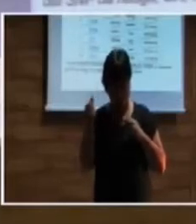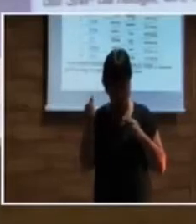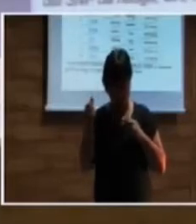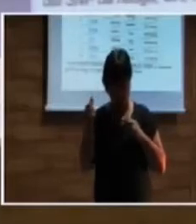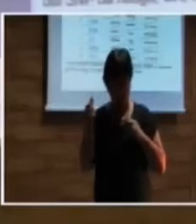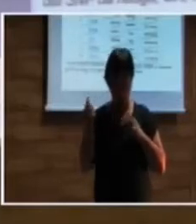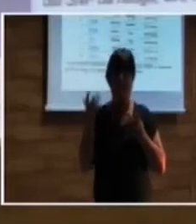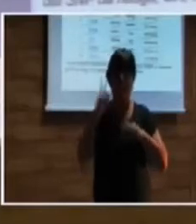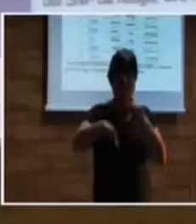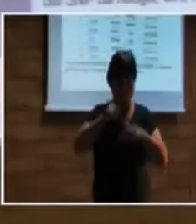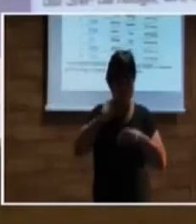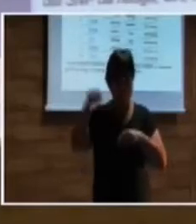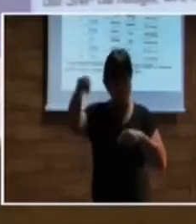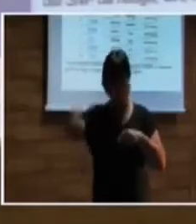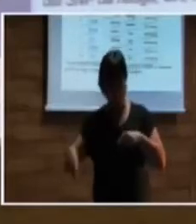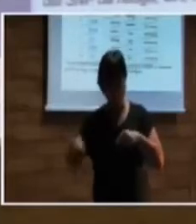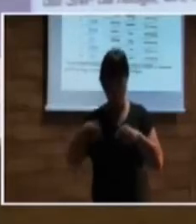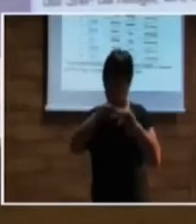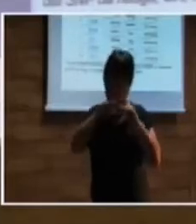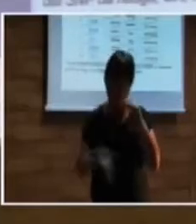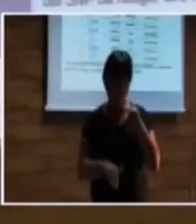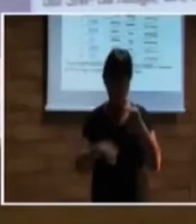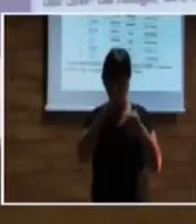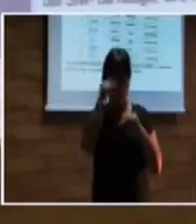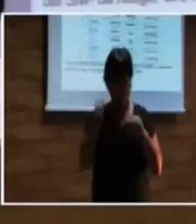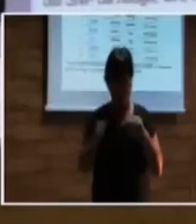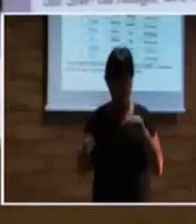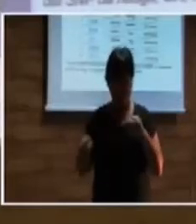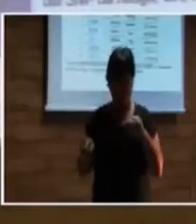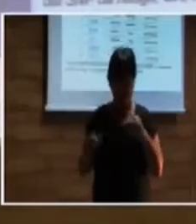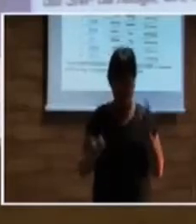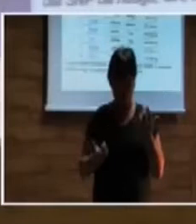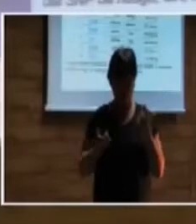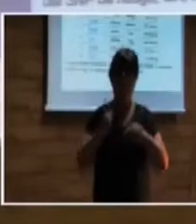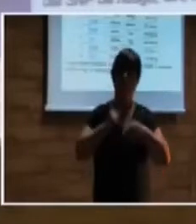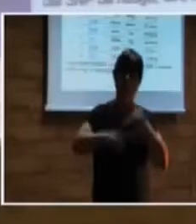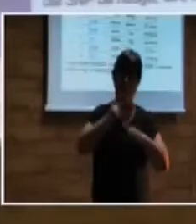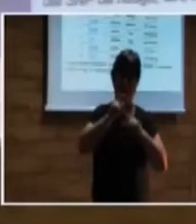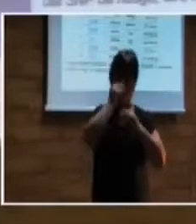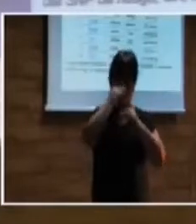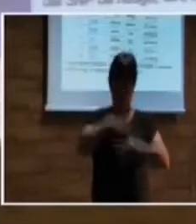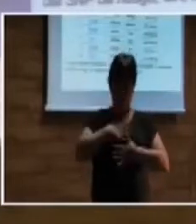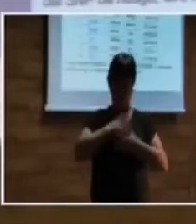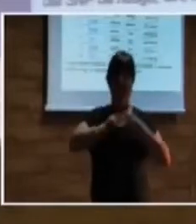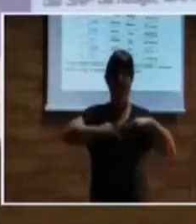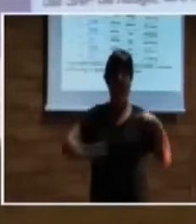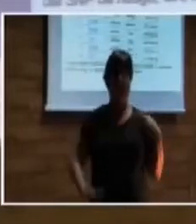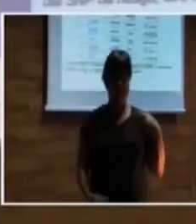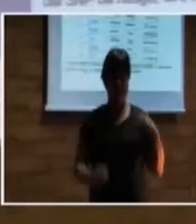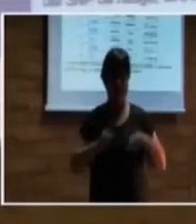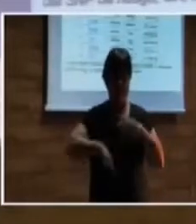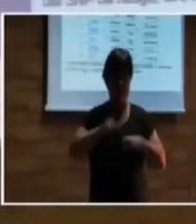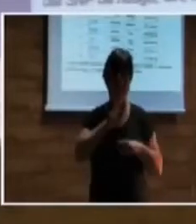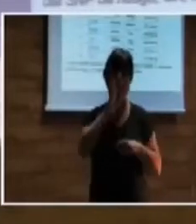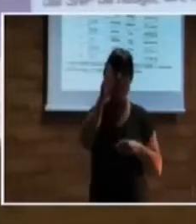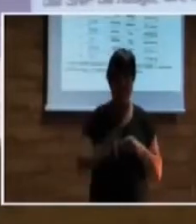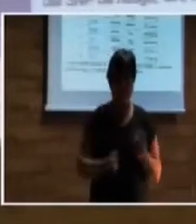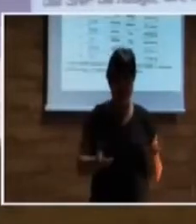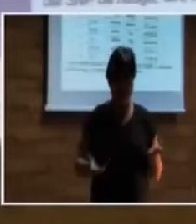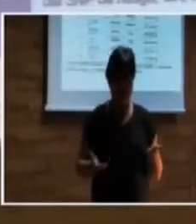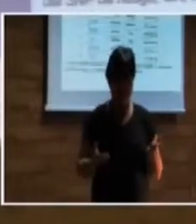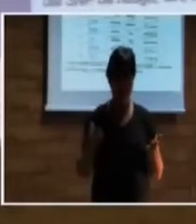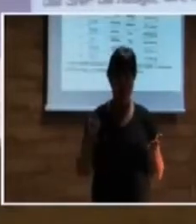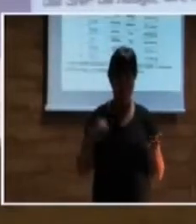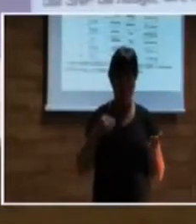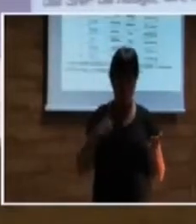Alzheimer. Digo, esta cuestión que heredamos nosotros genéticamente de donde venimos, bueno, queremos que en los países centrales que son ustedes,